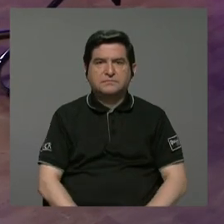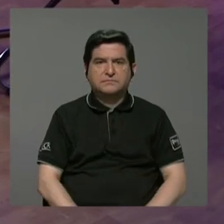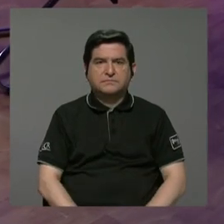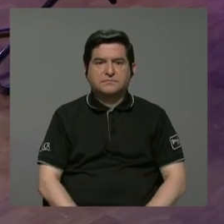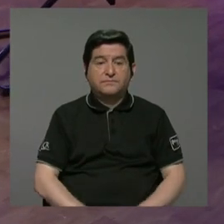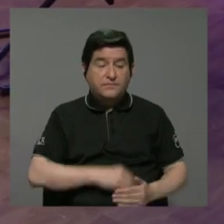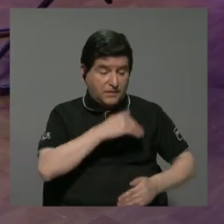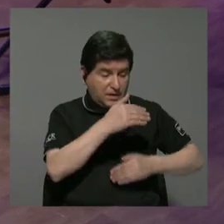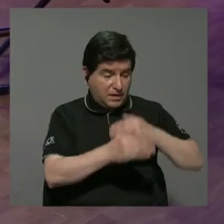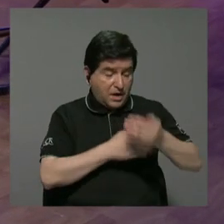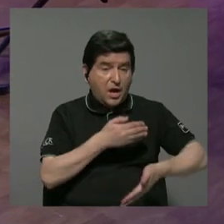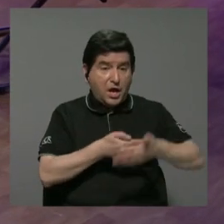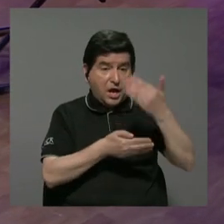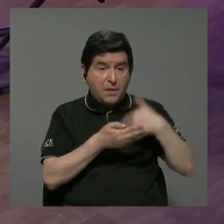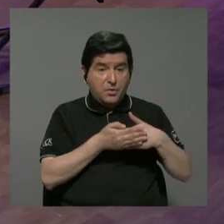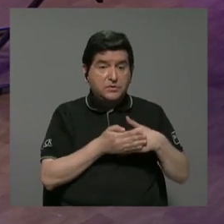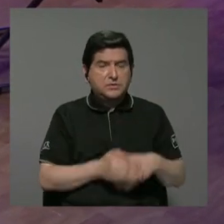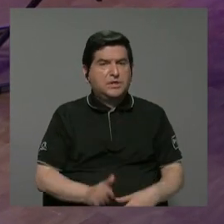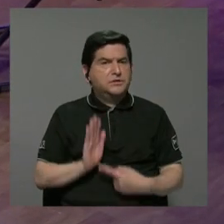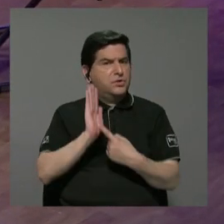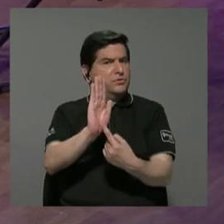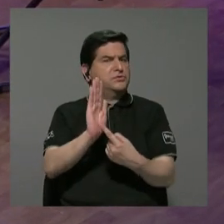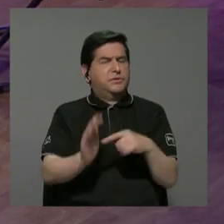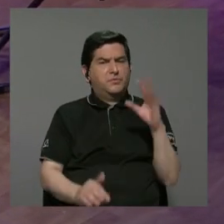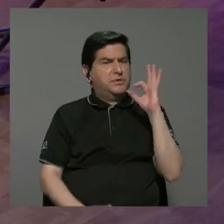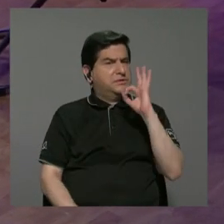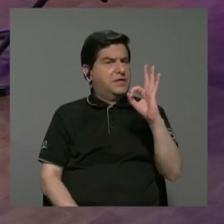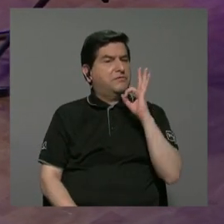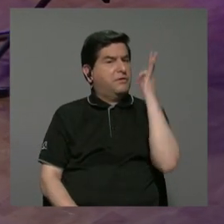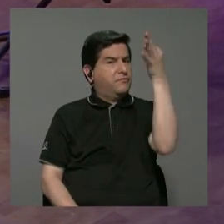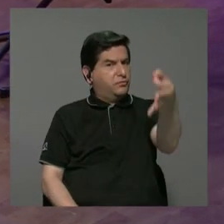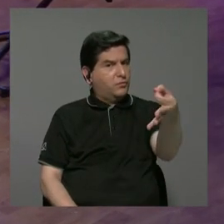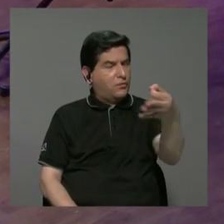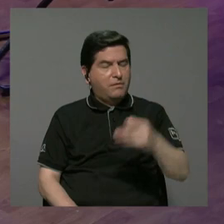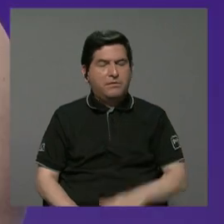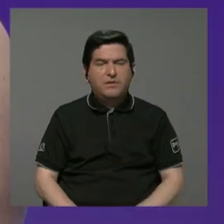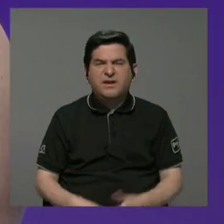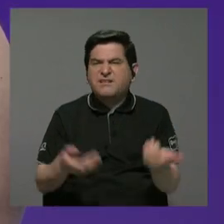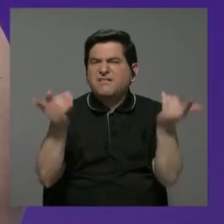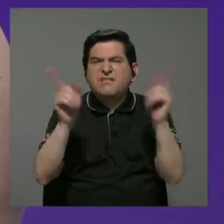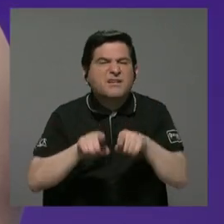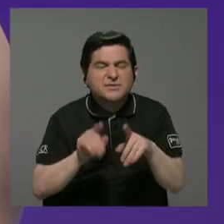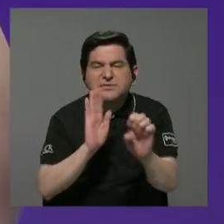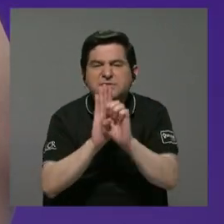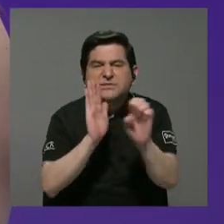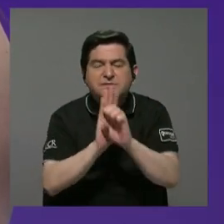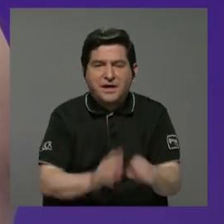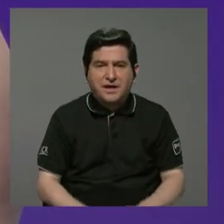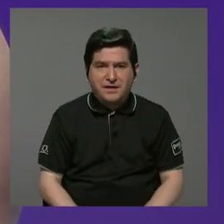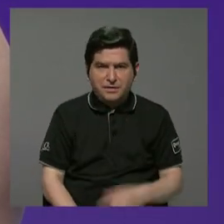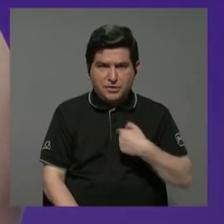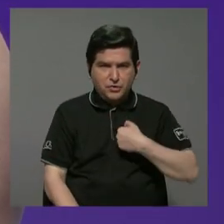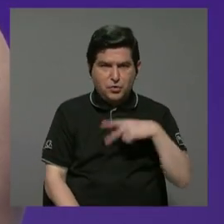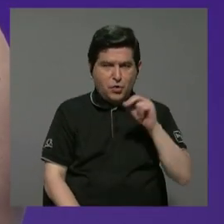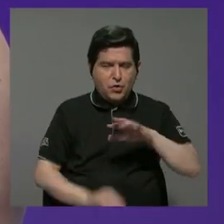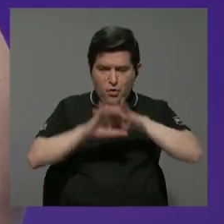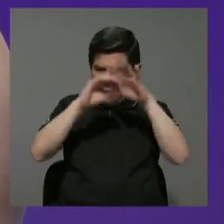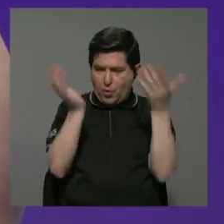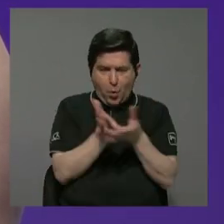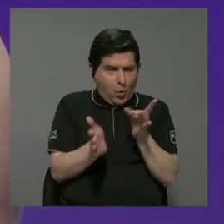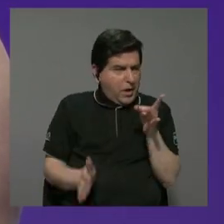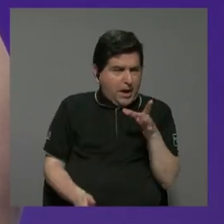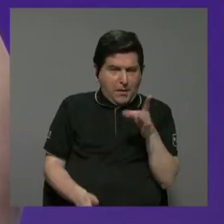el proceso anterior no pinta un buen panorama hacia lo que viene. Sí, ¿qué va a pasar? Por ejemplo, no voy a sacar una bola de cristal,